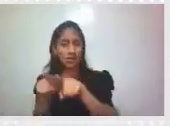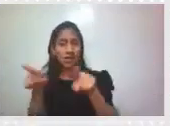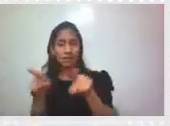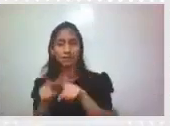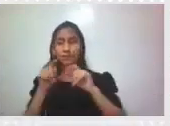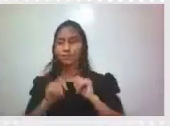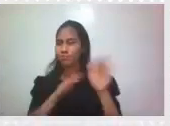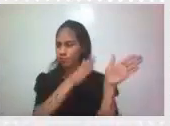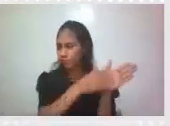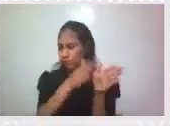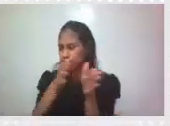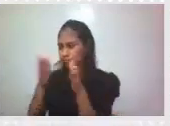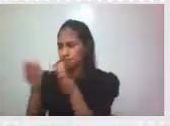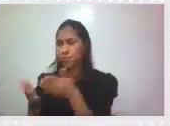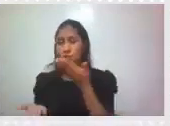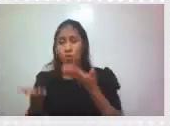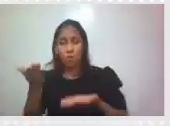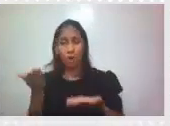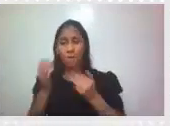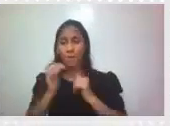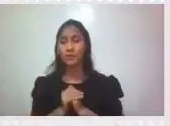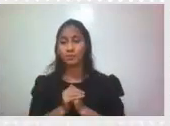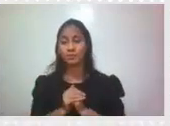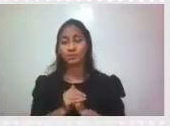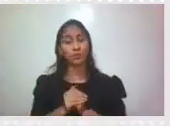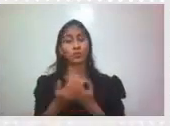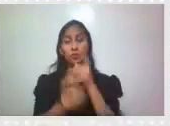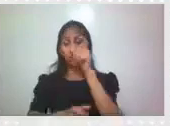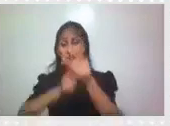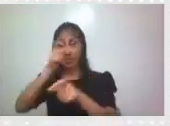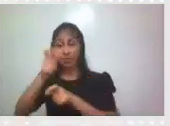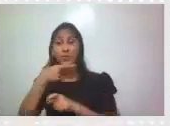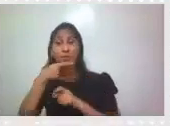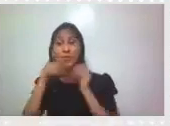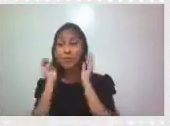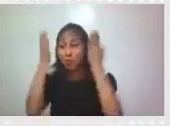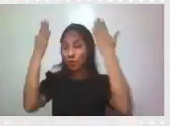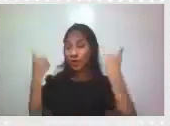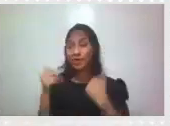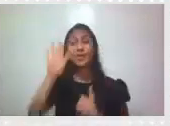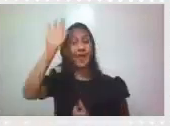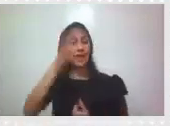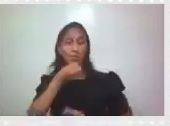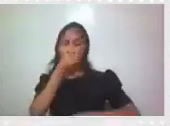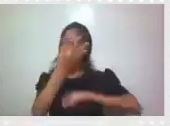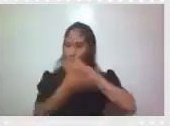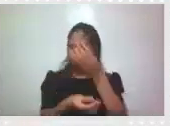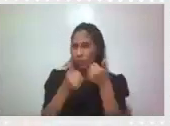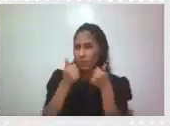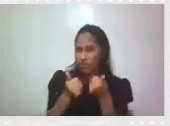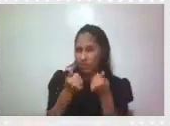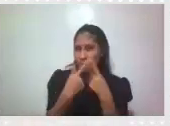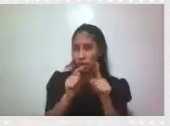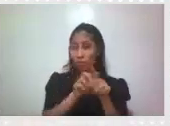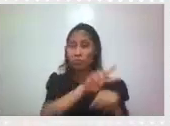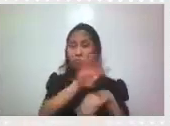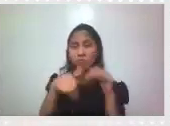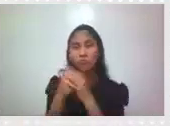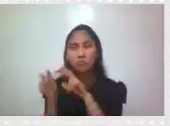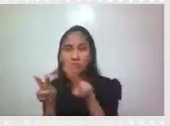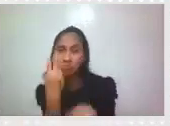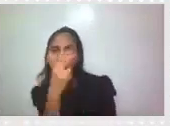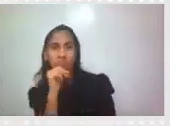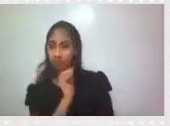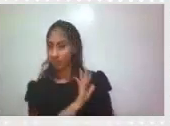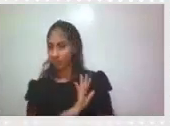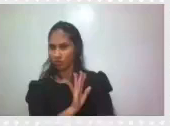operativizarlo. No solamente la participación de la mujer indígena, no solamente es una cuestión numérica, cuantitativa,